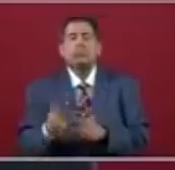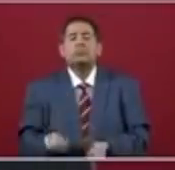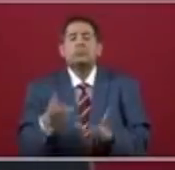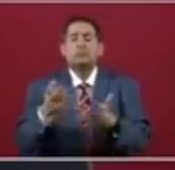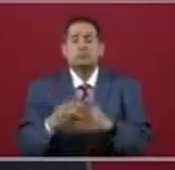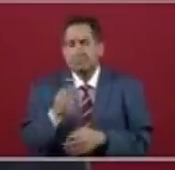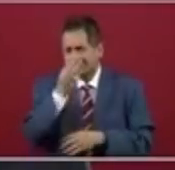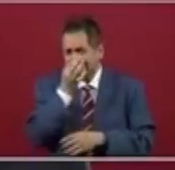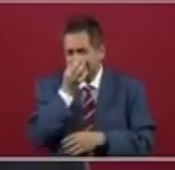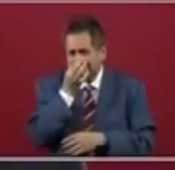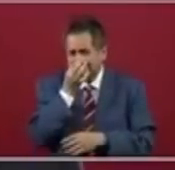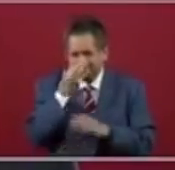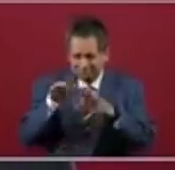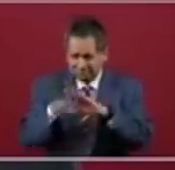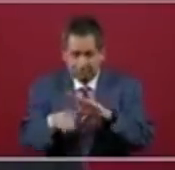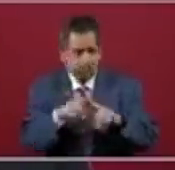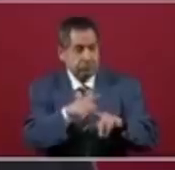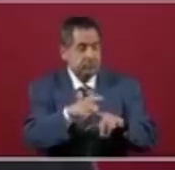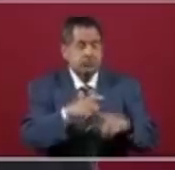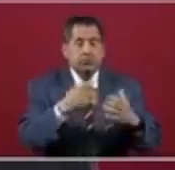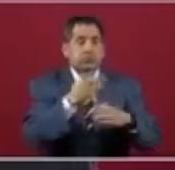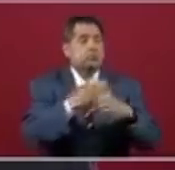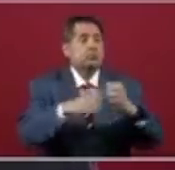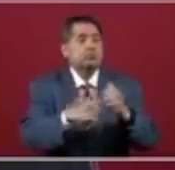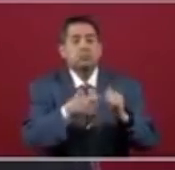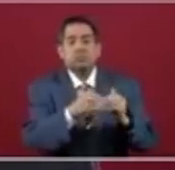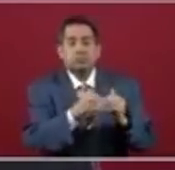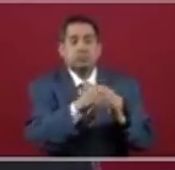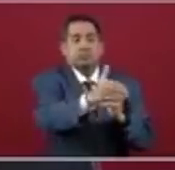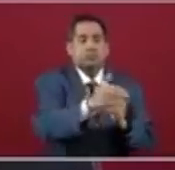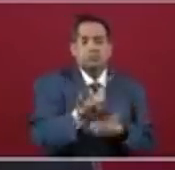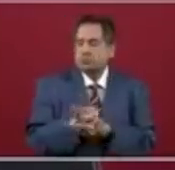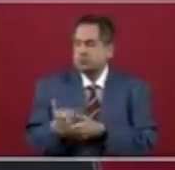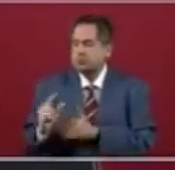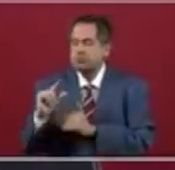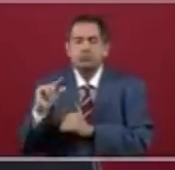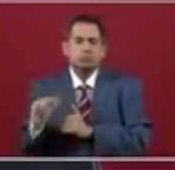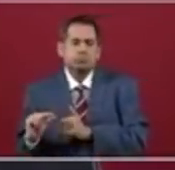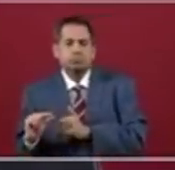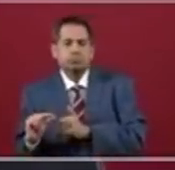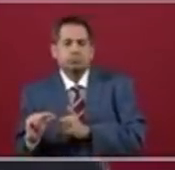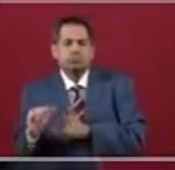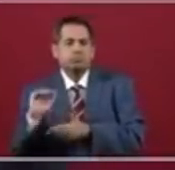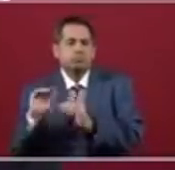cultura. Finalmente, el mandatario adelantó que el 8 de marzo presentará el Plan de Atención,